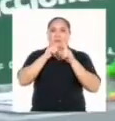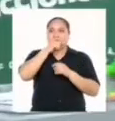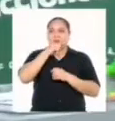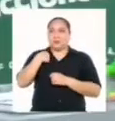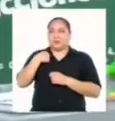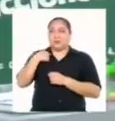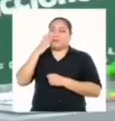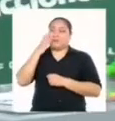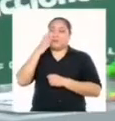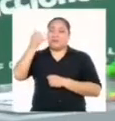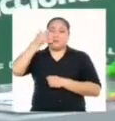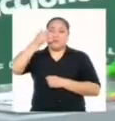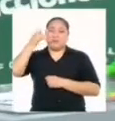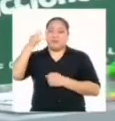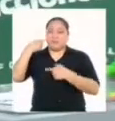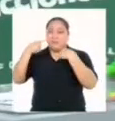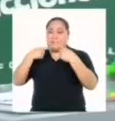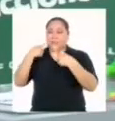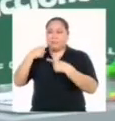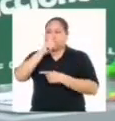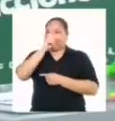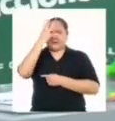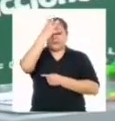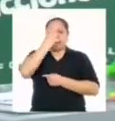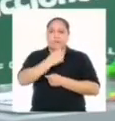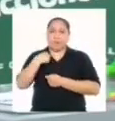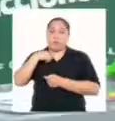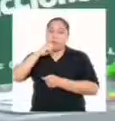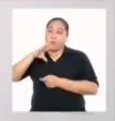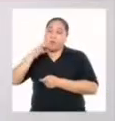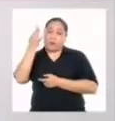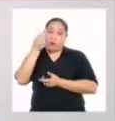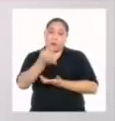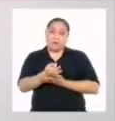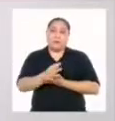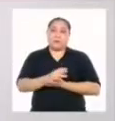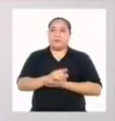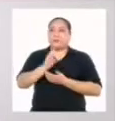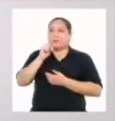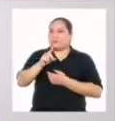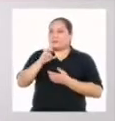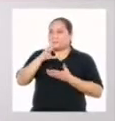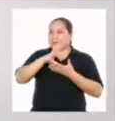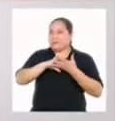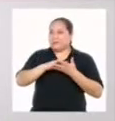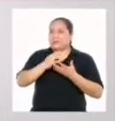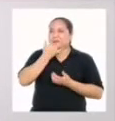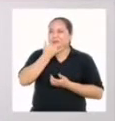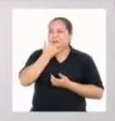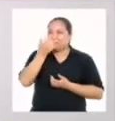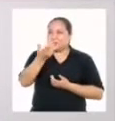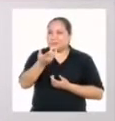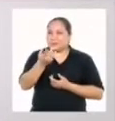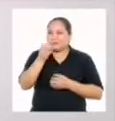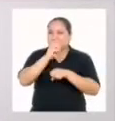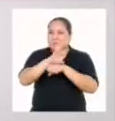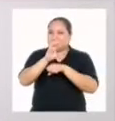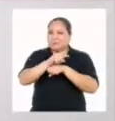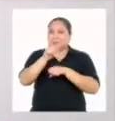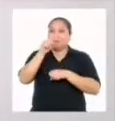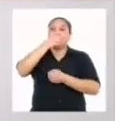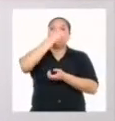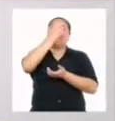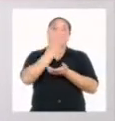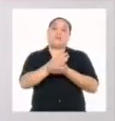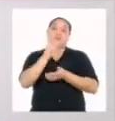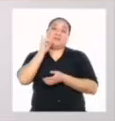a mi mamá y le conté lo que pasó. No se molestó porque le dije la verdad. La moraleja de lo que acaba de suceder es